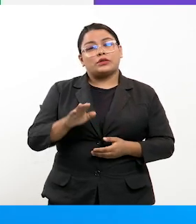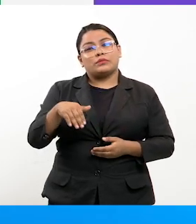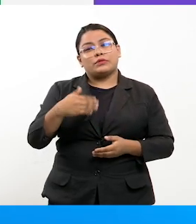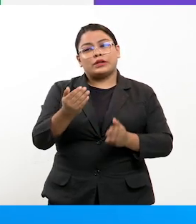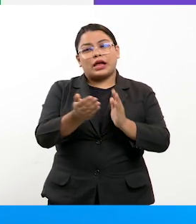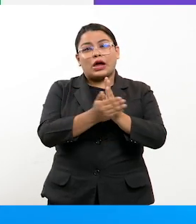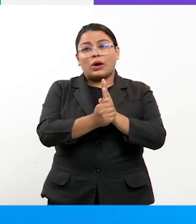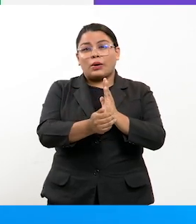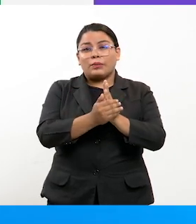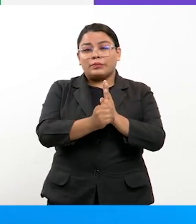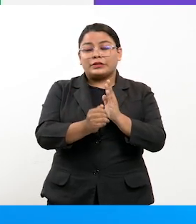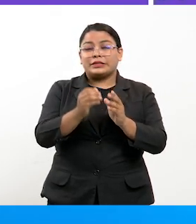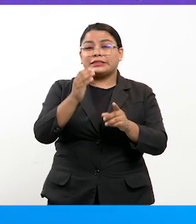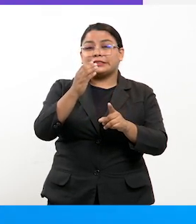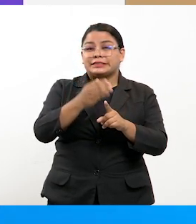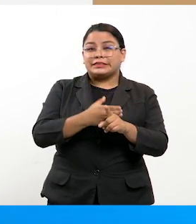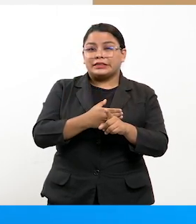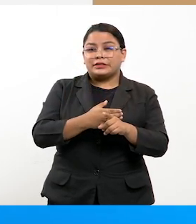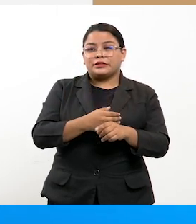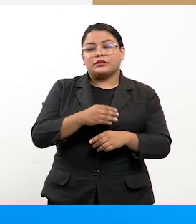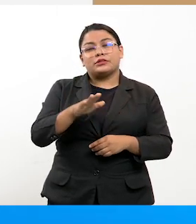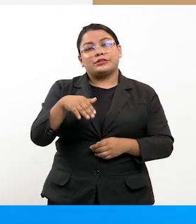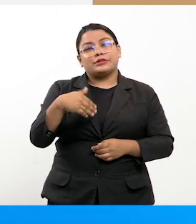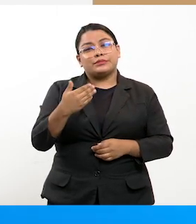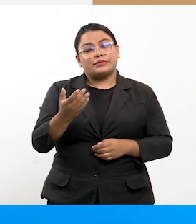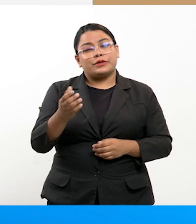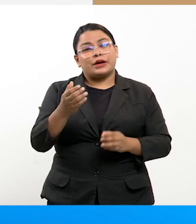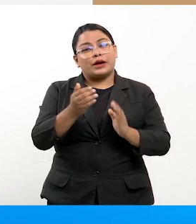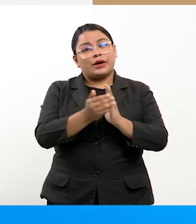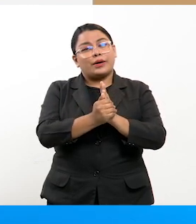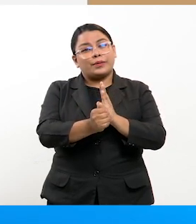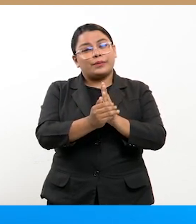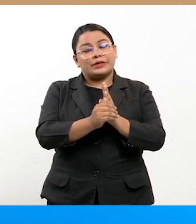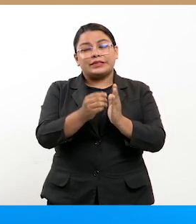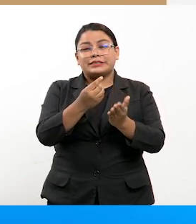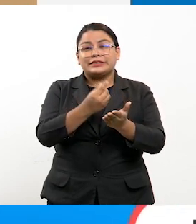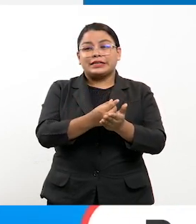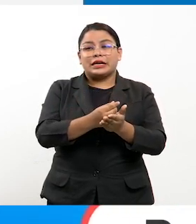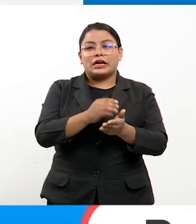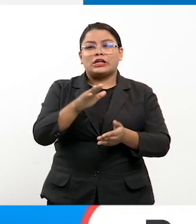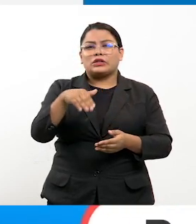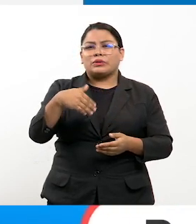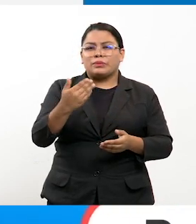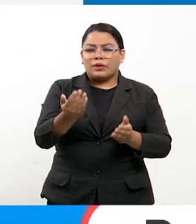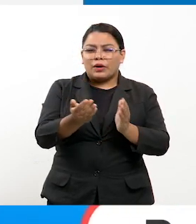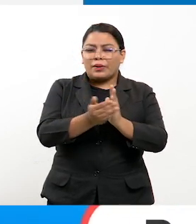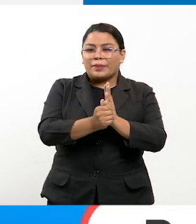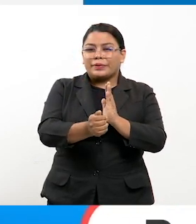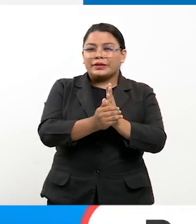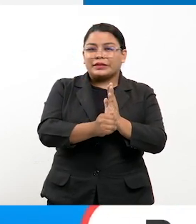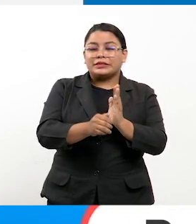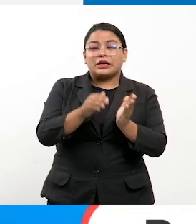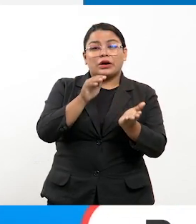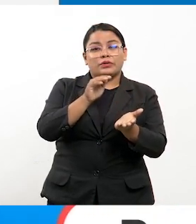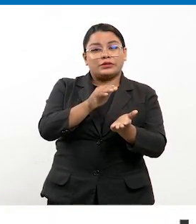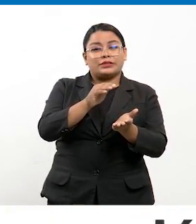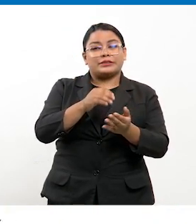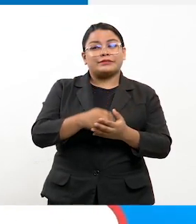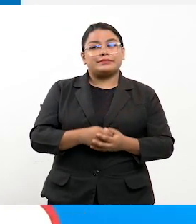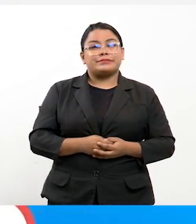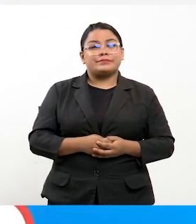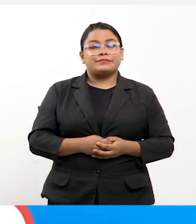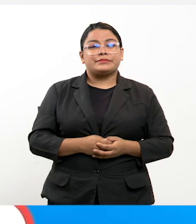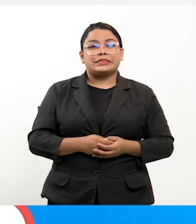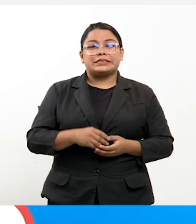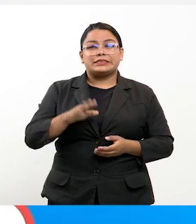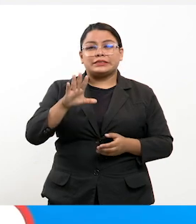las competencias de ciclo. Seguidamente, las competencias de grado y las competencias de la unidad. En